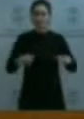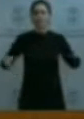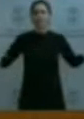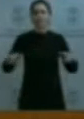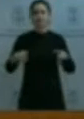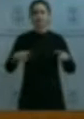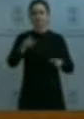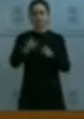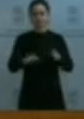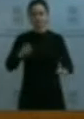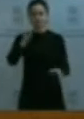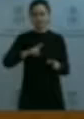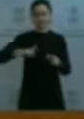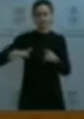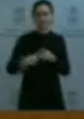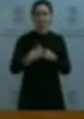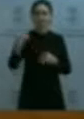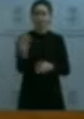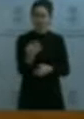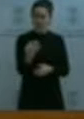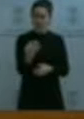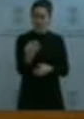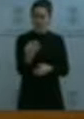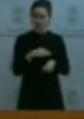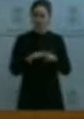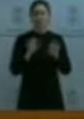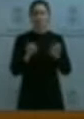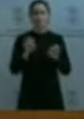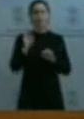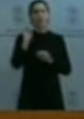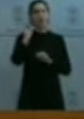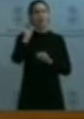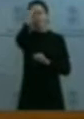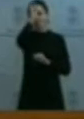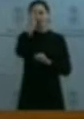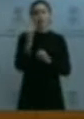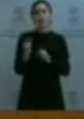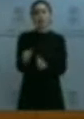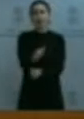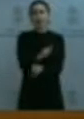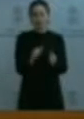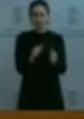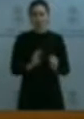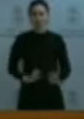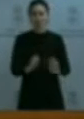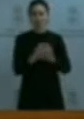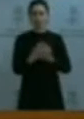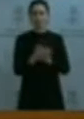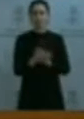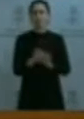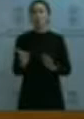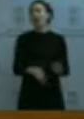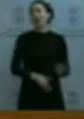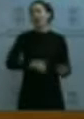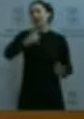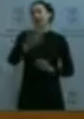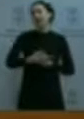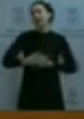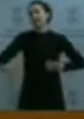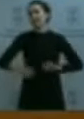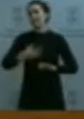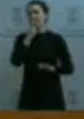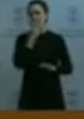para ver todos los puntos de vista de esta situación en particular, no de las dentaduras. Eso en primer lugar. Creemos que